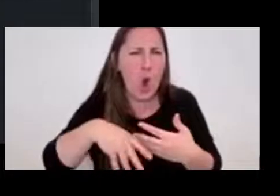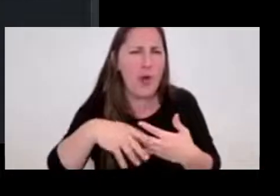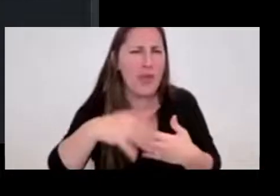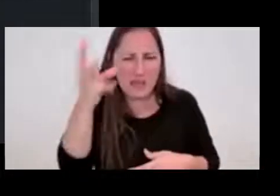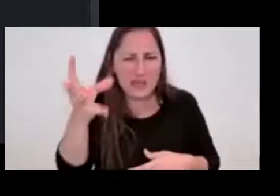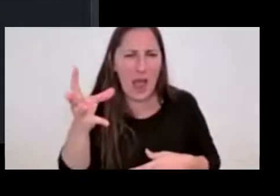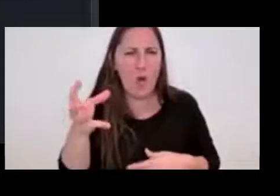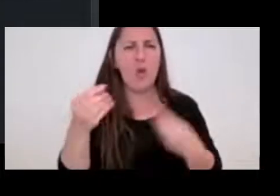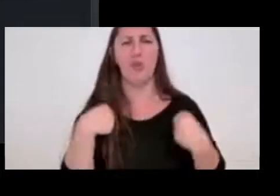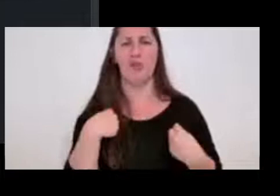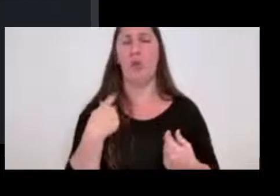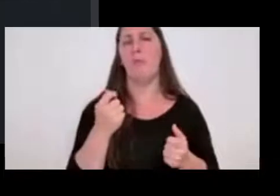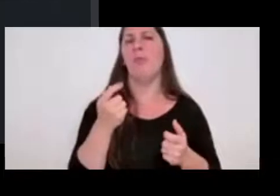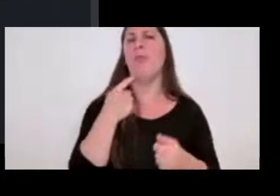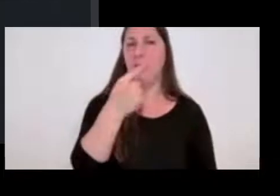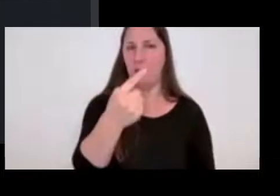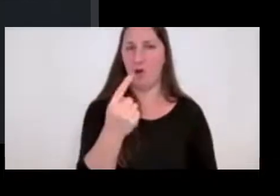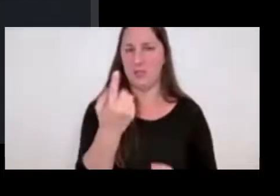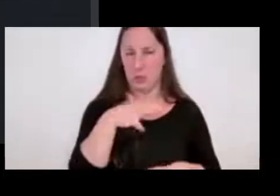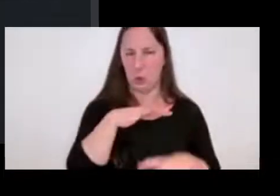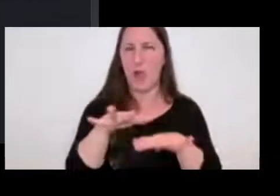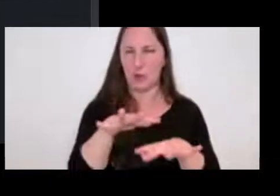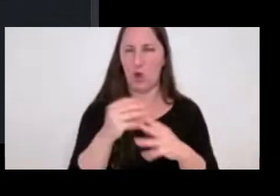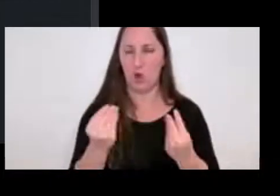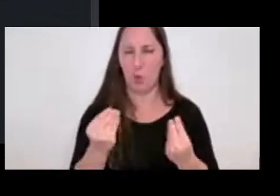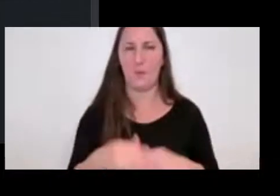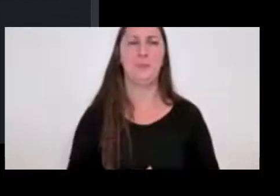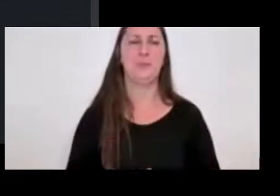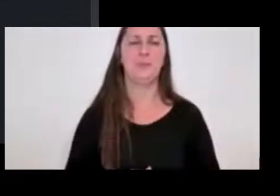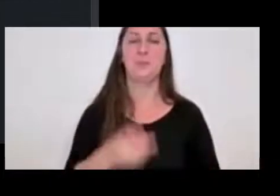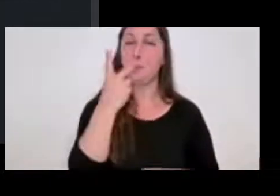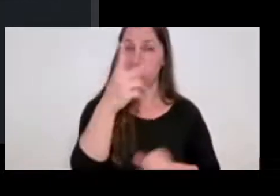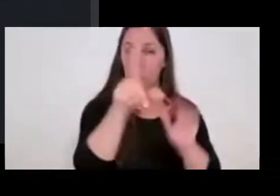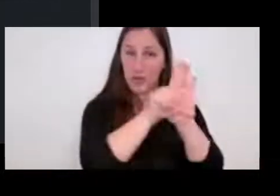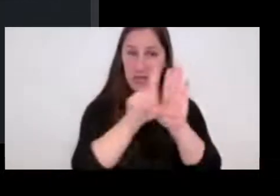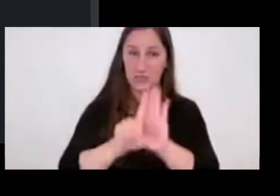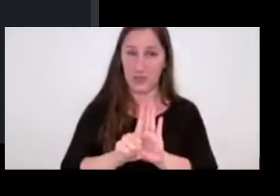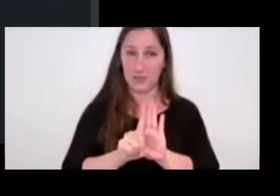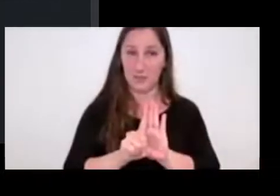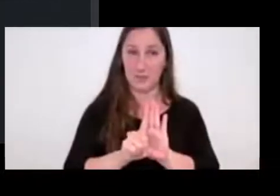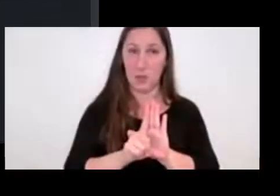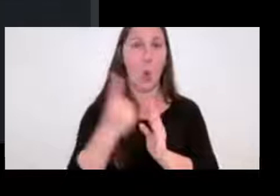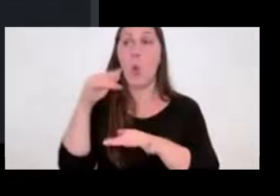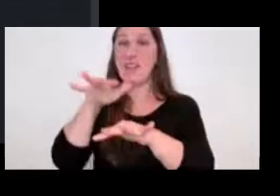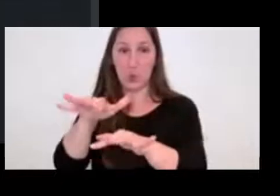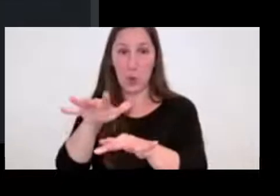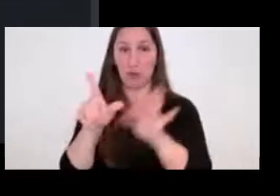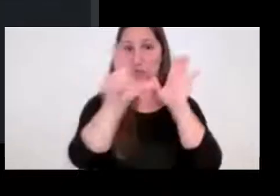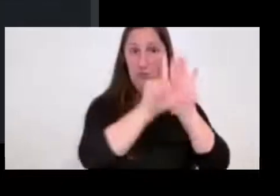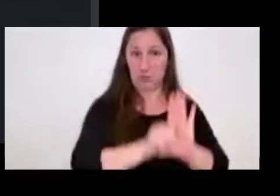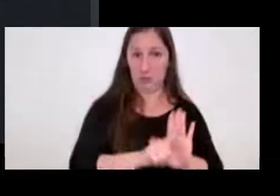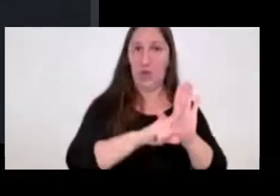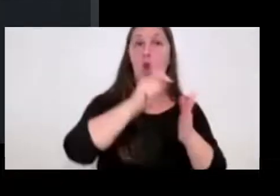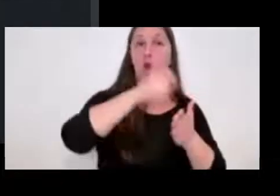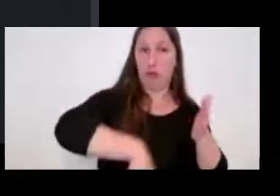donde yo pongo este caso, digamos, ¿no? Acá tenemos dos leyes ante un hecho determinado. Ley de contrato de